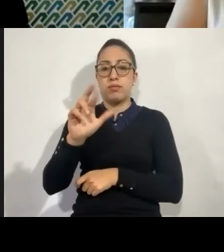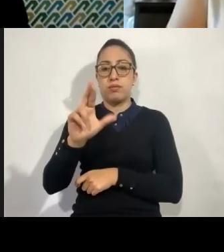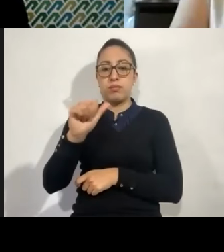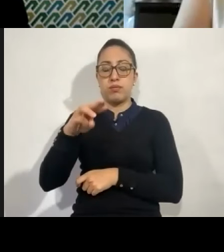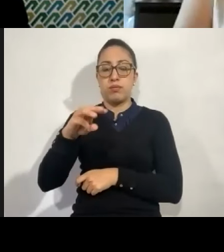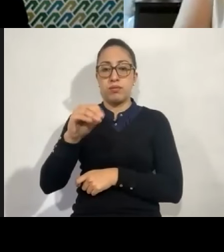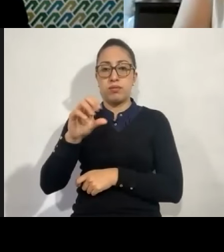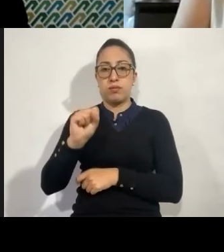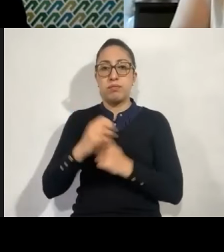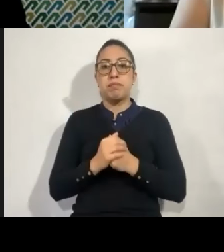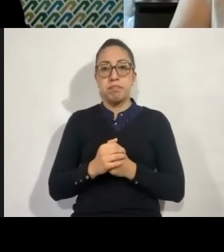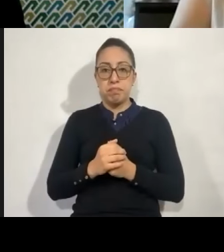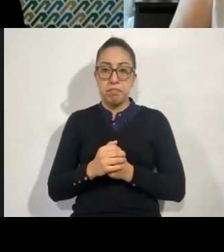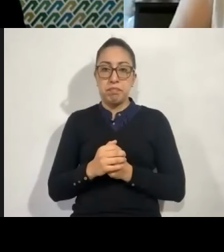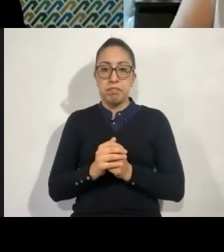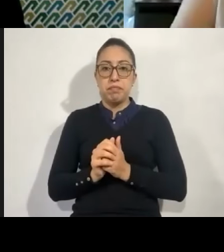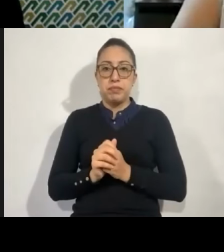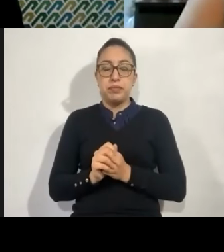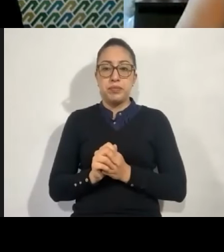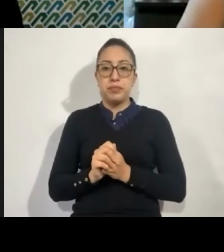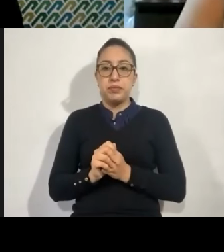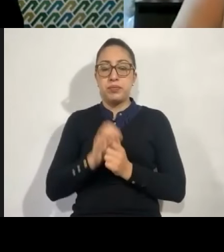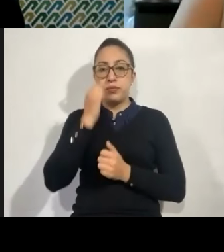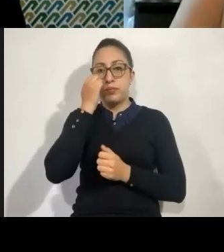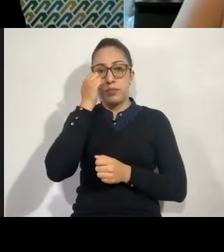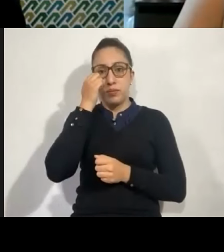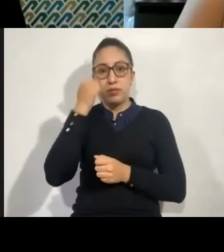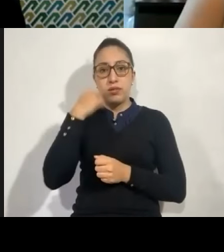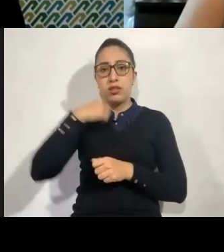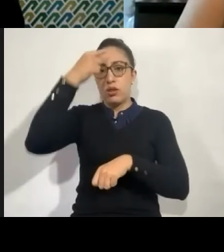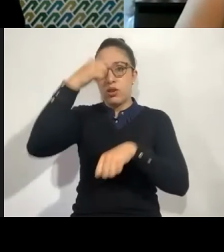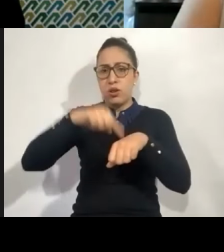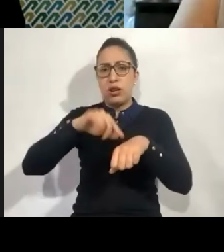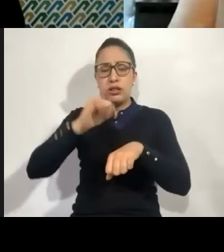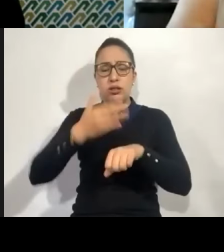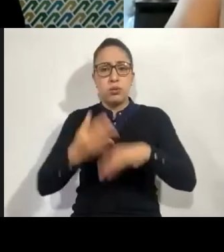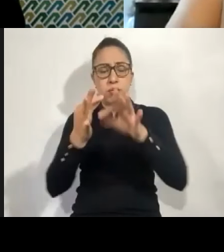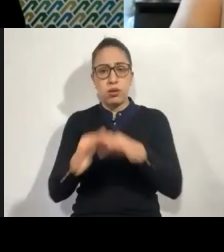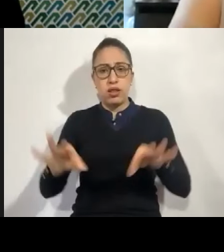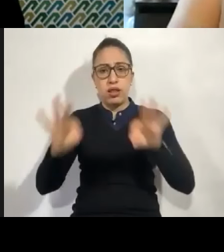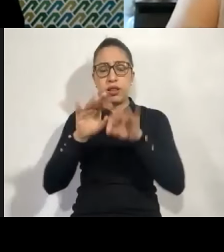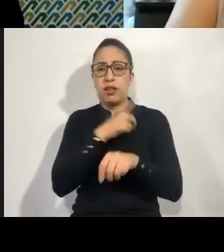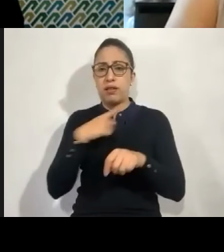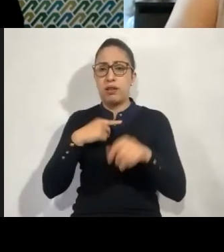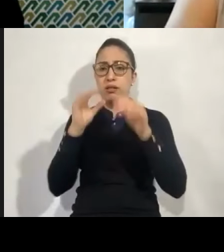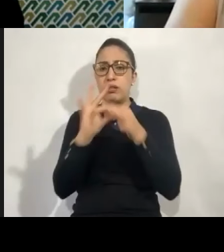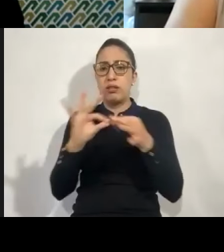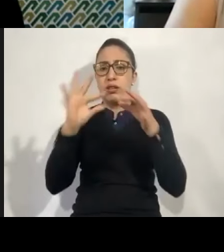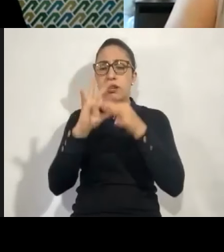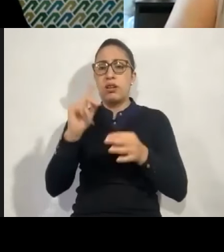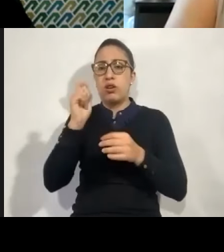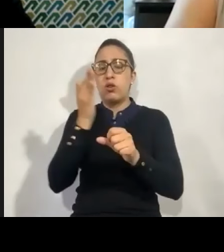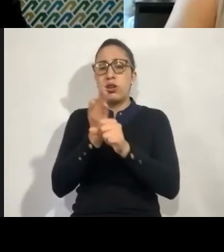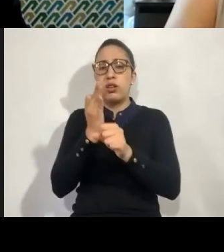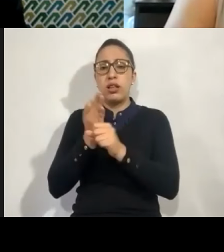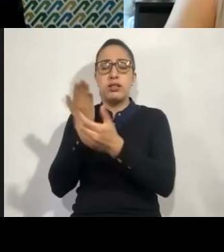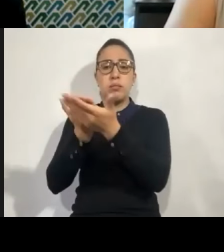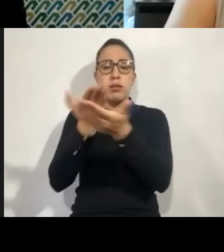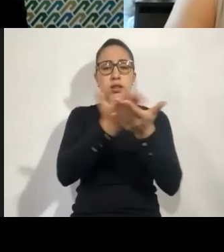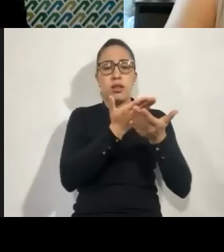es importante abundar con respecto del tema del aviso que se está pidiendo para efectos de